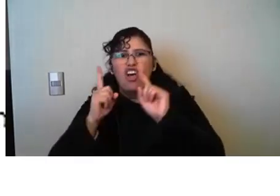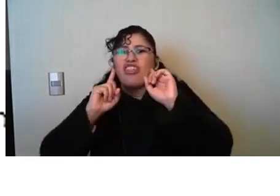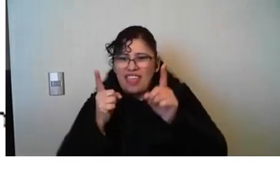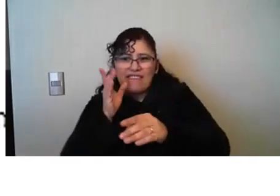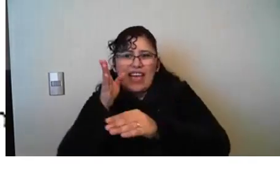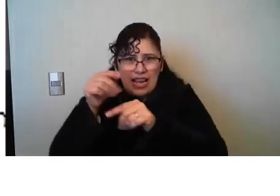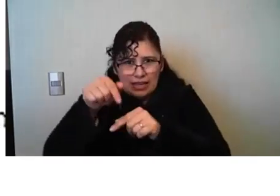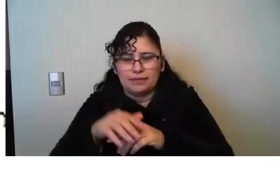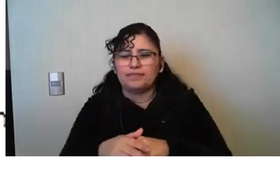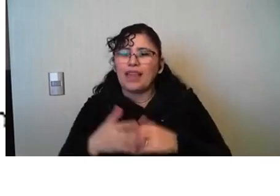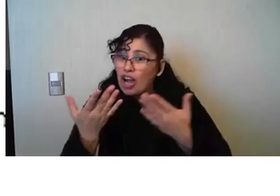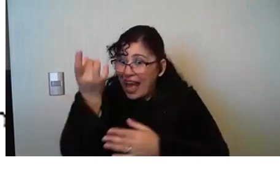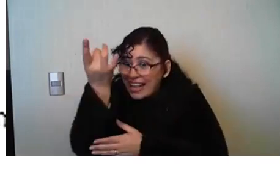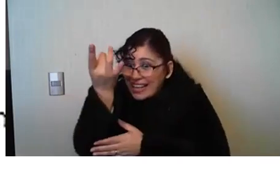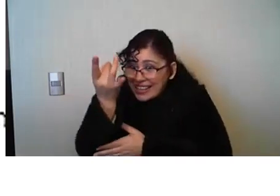esta regla,